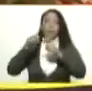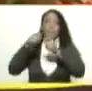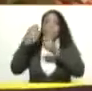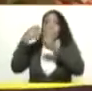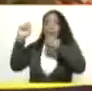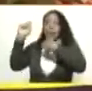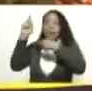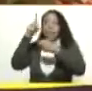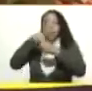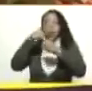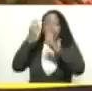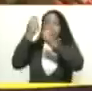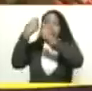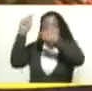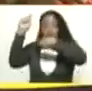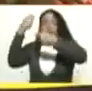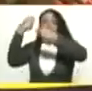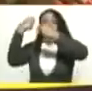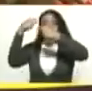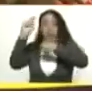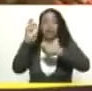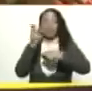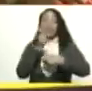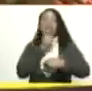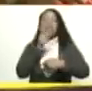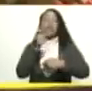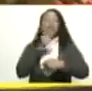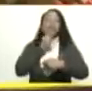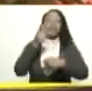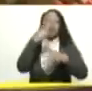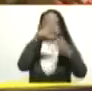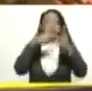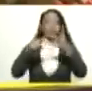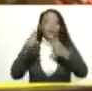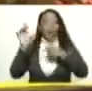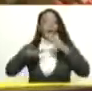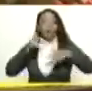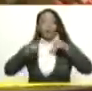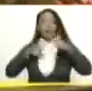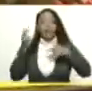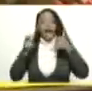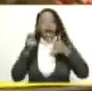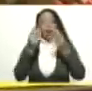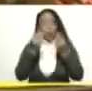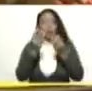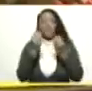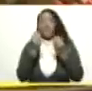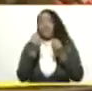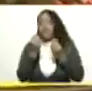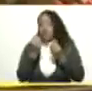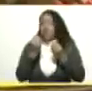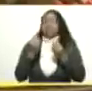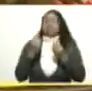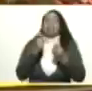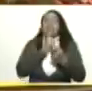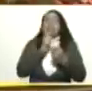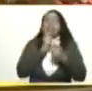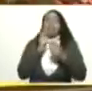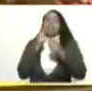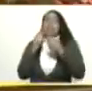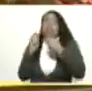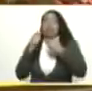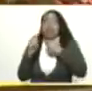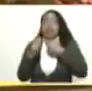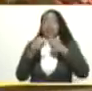de petróleo, de derivados y con toda la actividad económica? ¿Cuánto cuesta parir